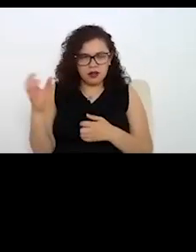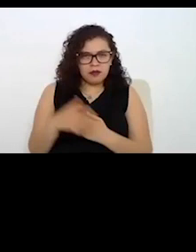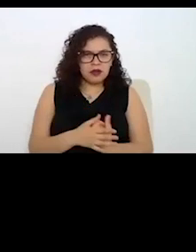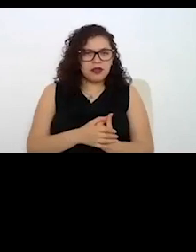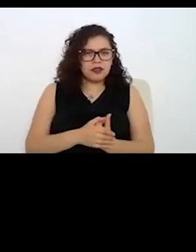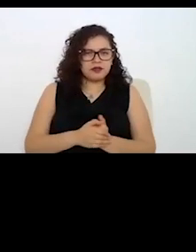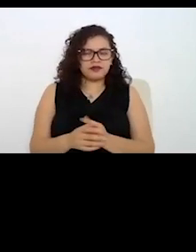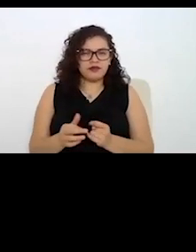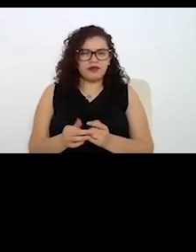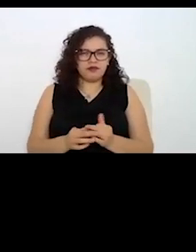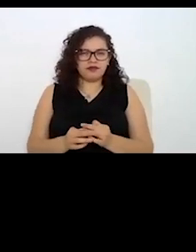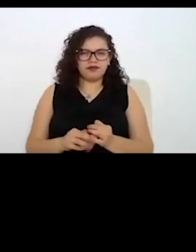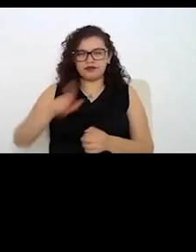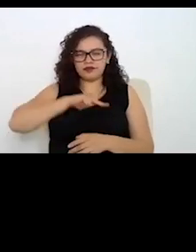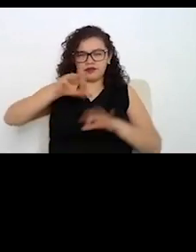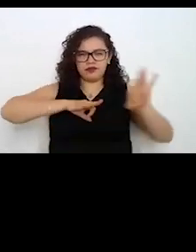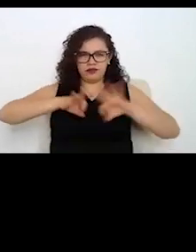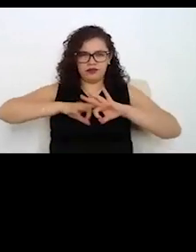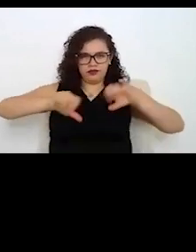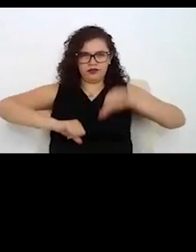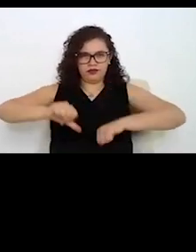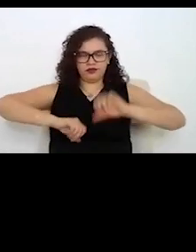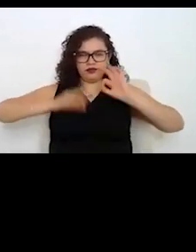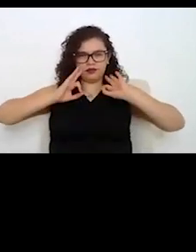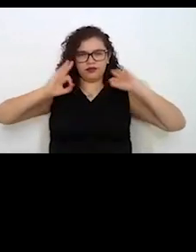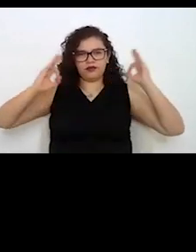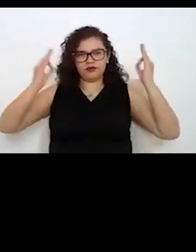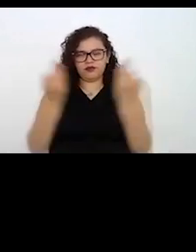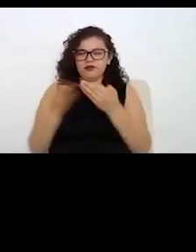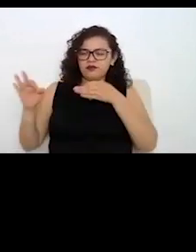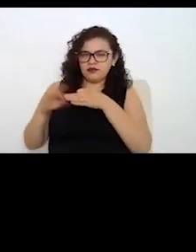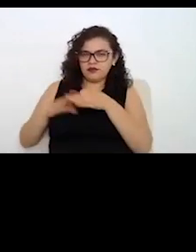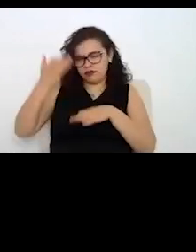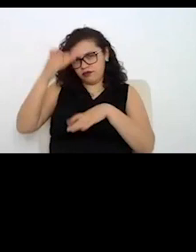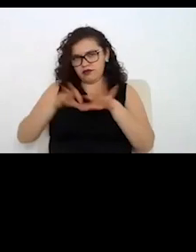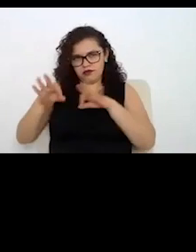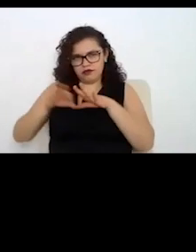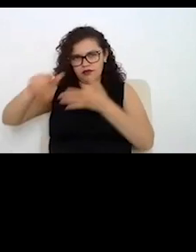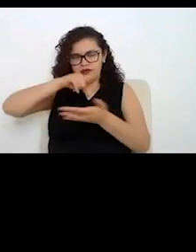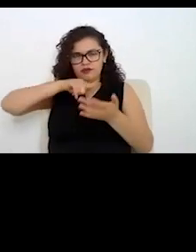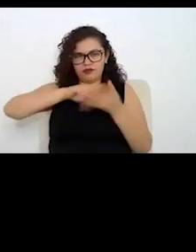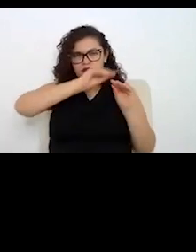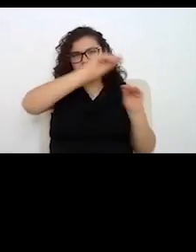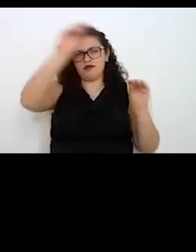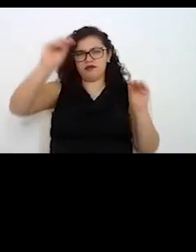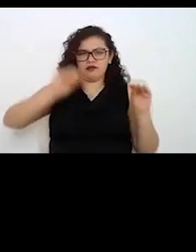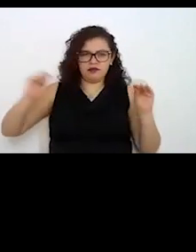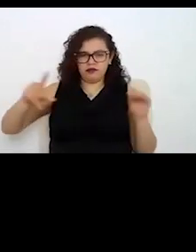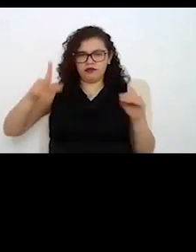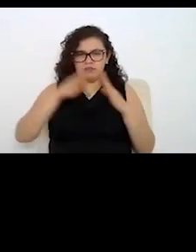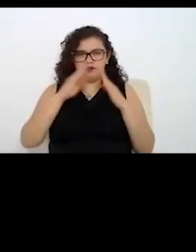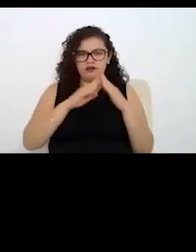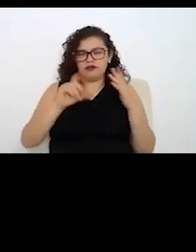Mi trabajo es desempeñar mis actividades de manera constante durante mi jornada de trabajo en un lugar distinto. Entonces voy a estar ya sea en mi casa o en casa de alguien